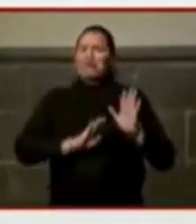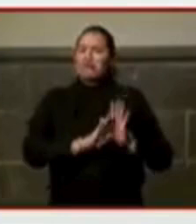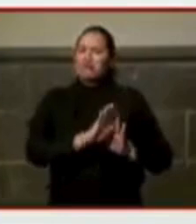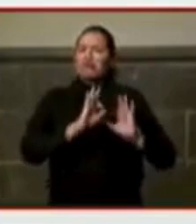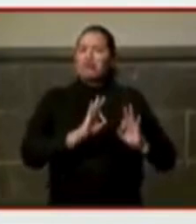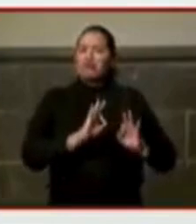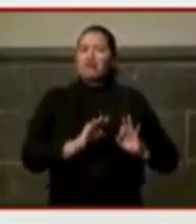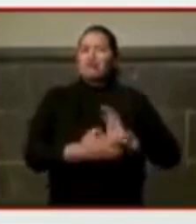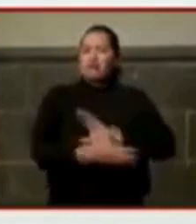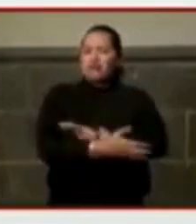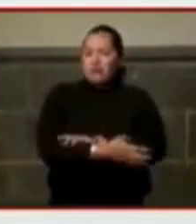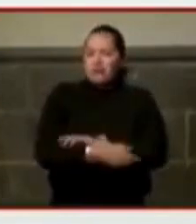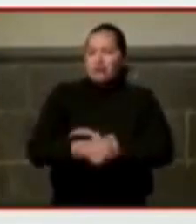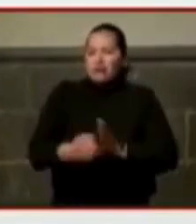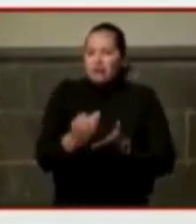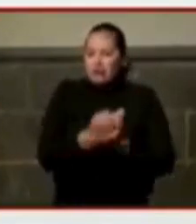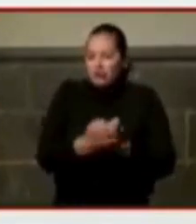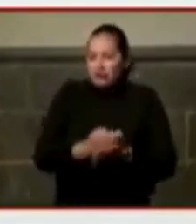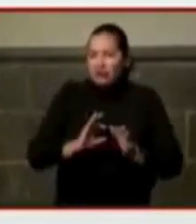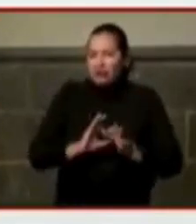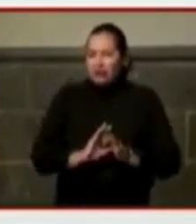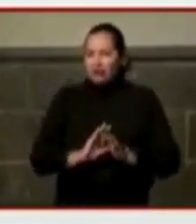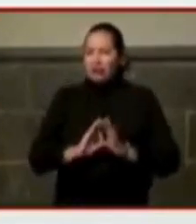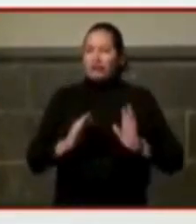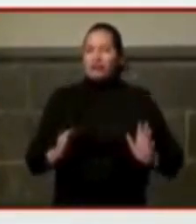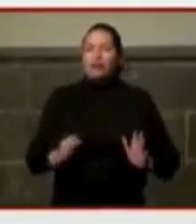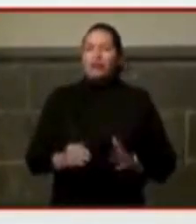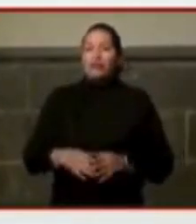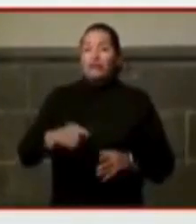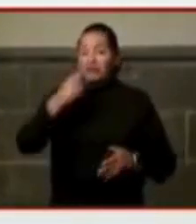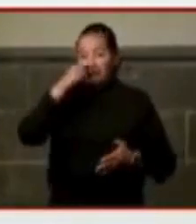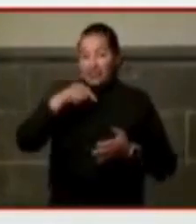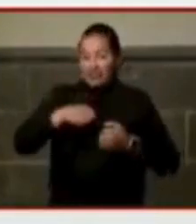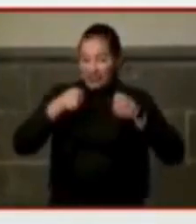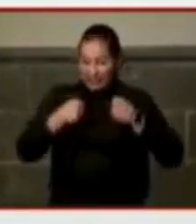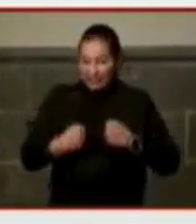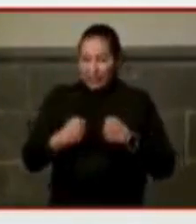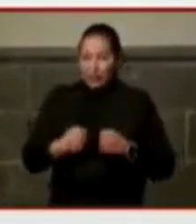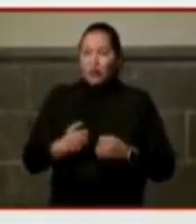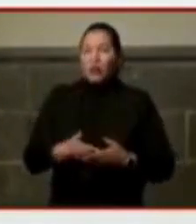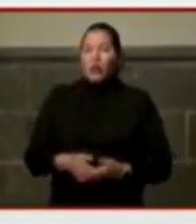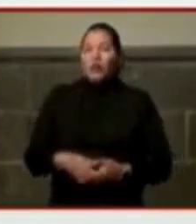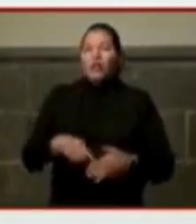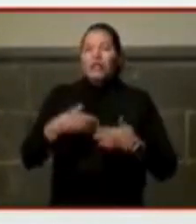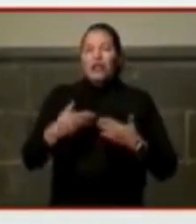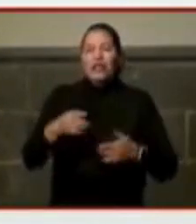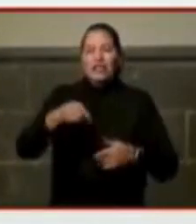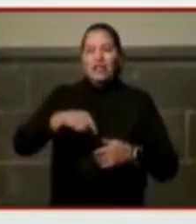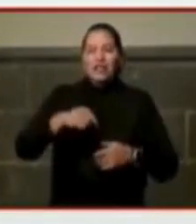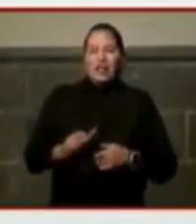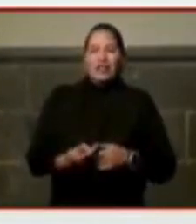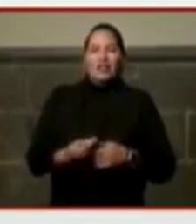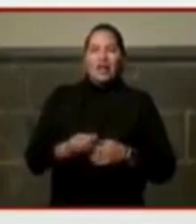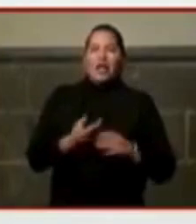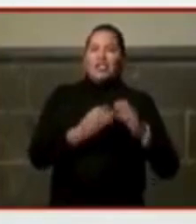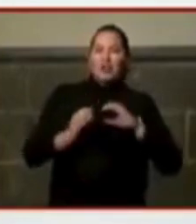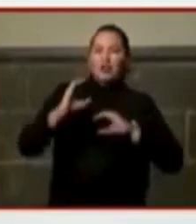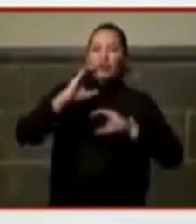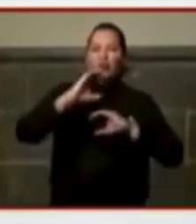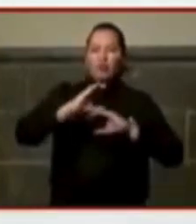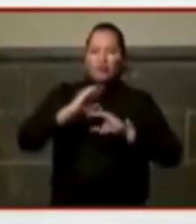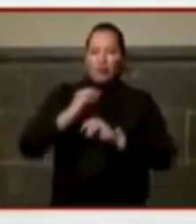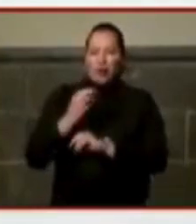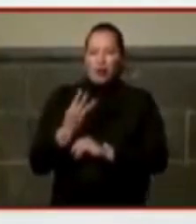partido, y yo estoy seguro que en este segundo piso de la Cuarta Transformación haría un papel extraordinario